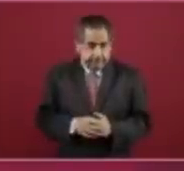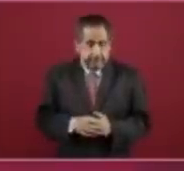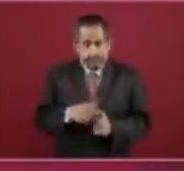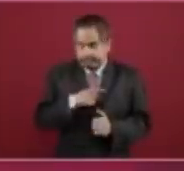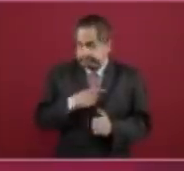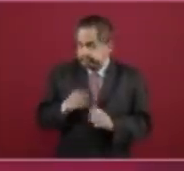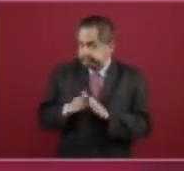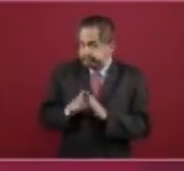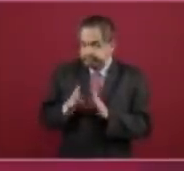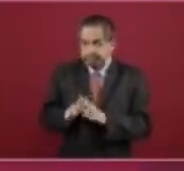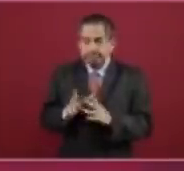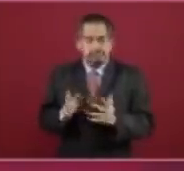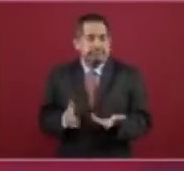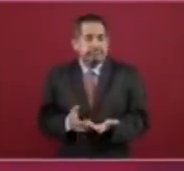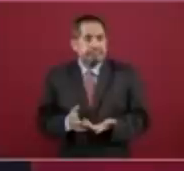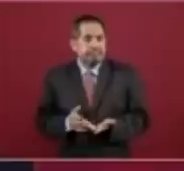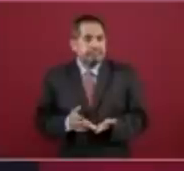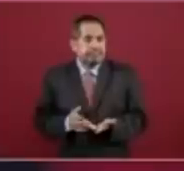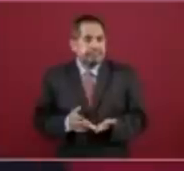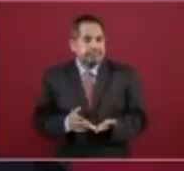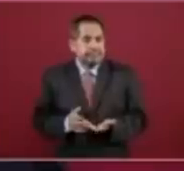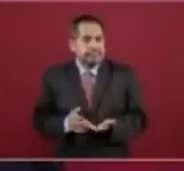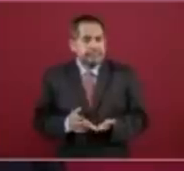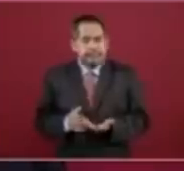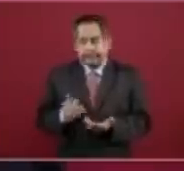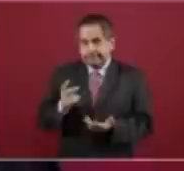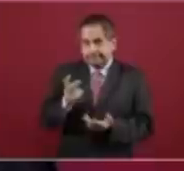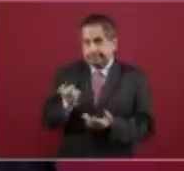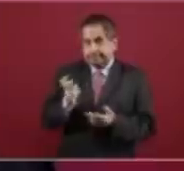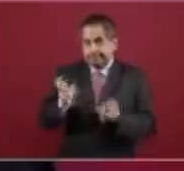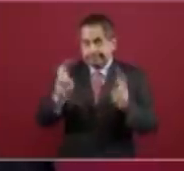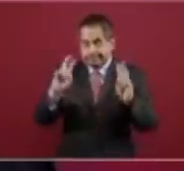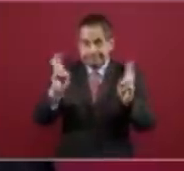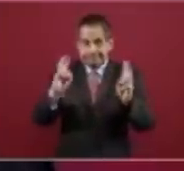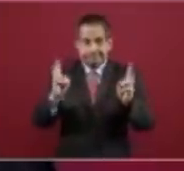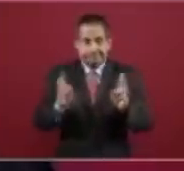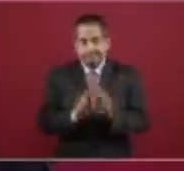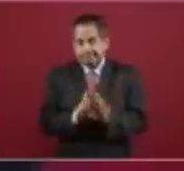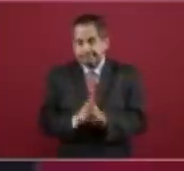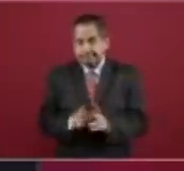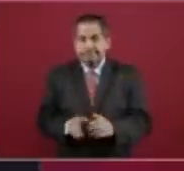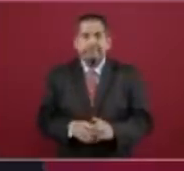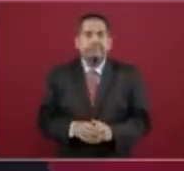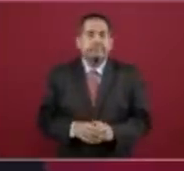resolver este tema